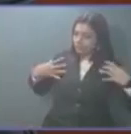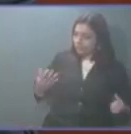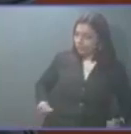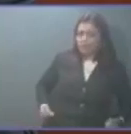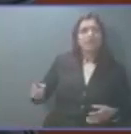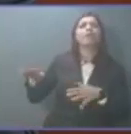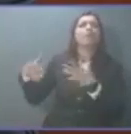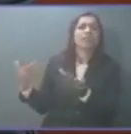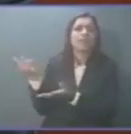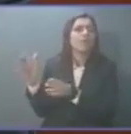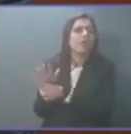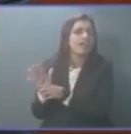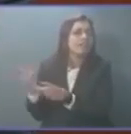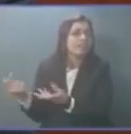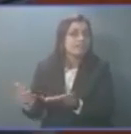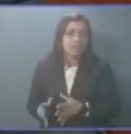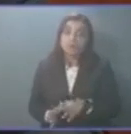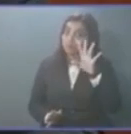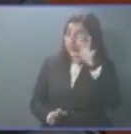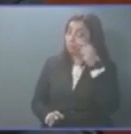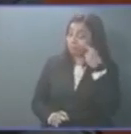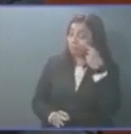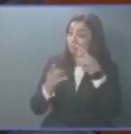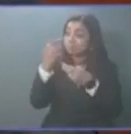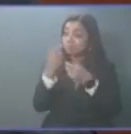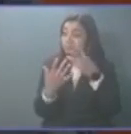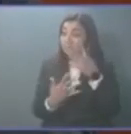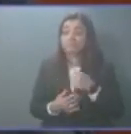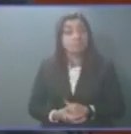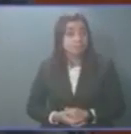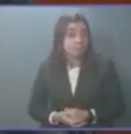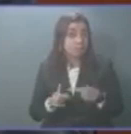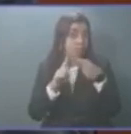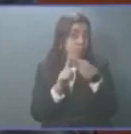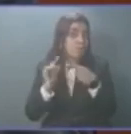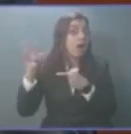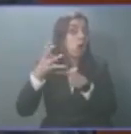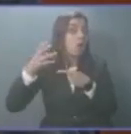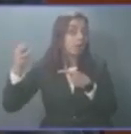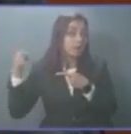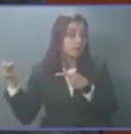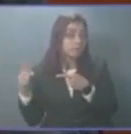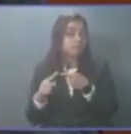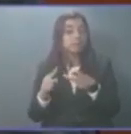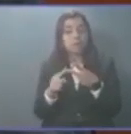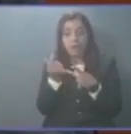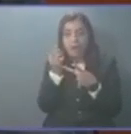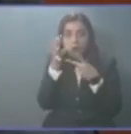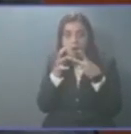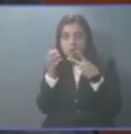anoten. Es de opción múltiple. ¿Porque se lo robaron? ¿Porque lo